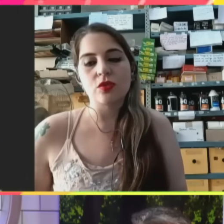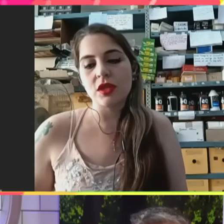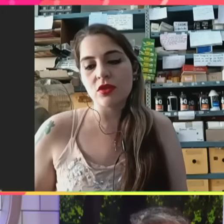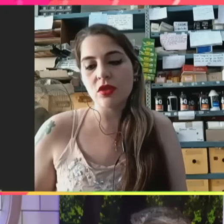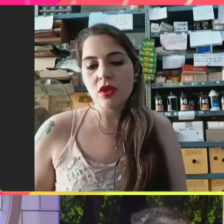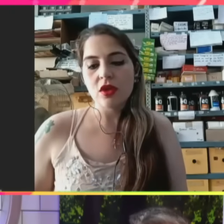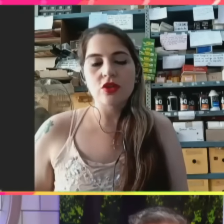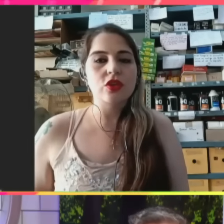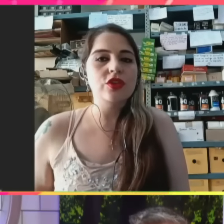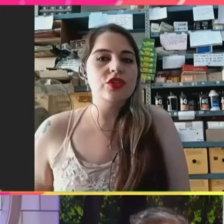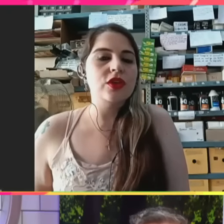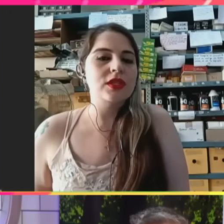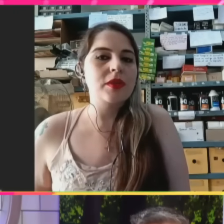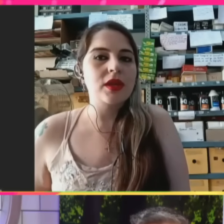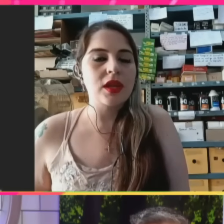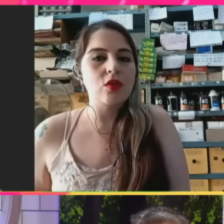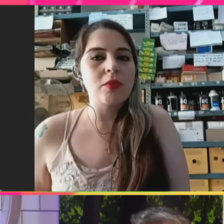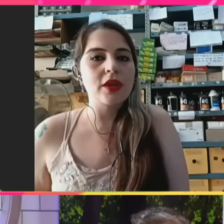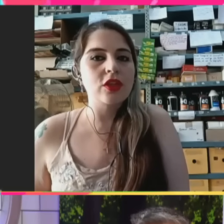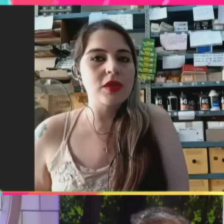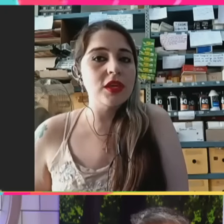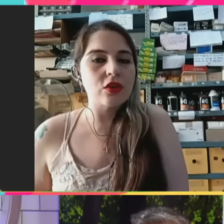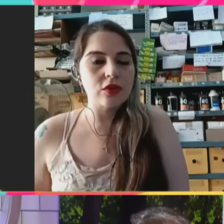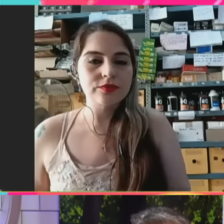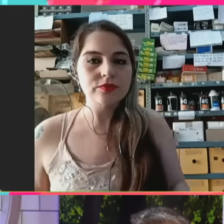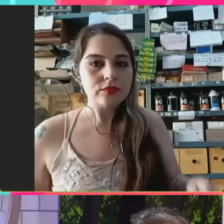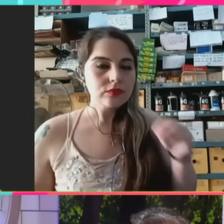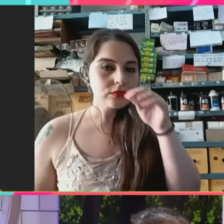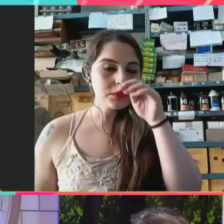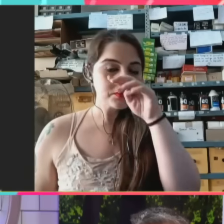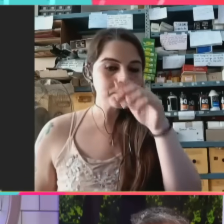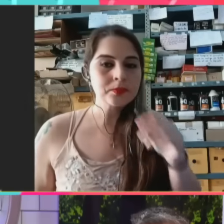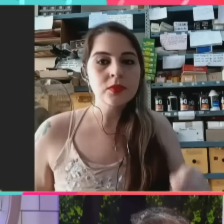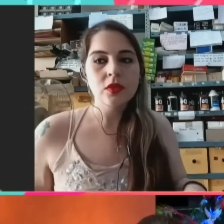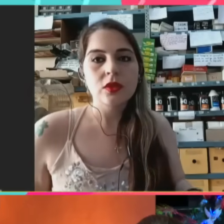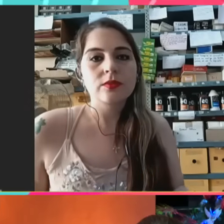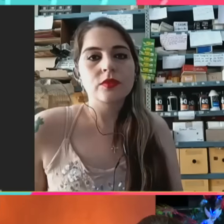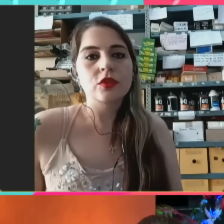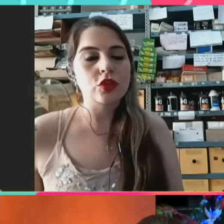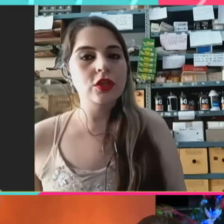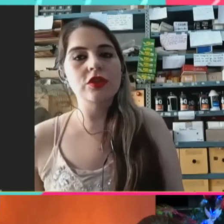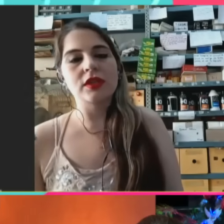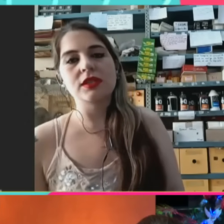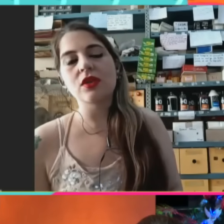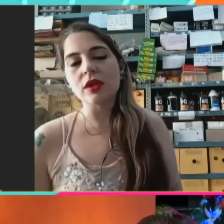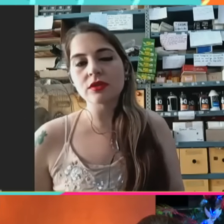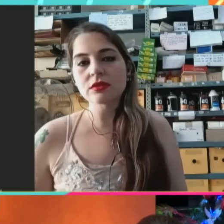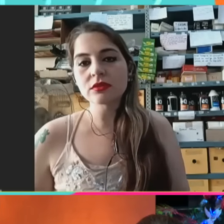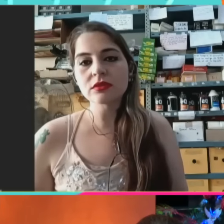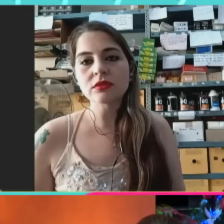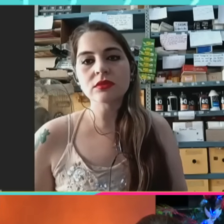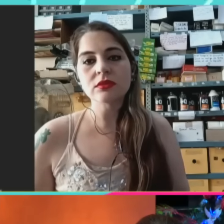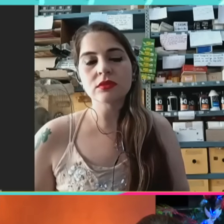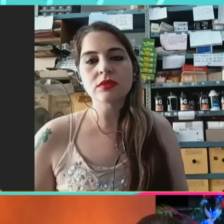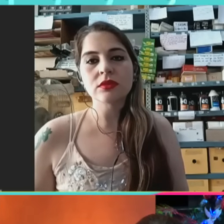estaba con sus nietos. Falta no solo ¿qué edad eso, tenés, el cumpleaños Anto, de mi hijo. ¿Qué edad tenés? ¿Cuántos años tenés hoy? Yo tengo 35 años.